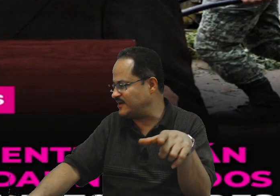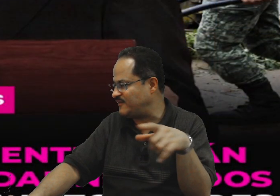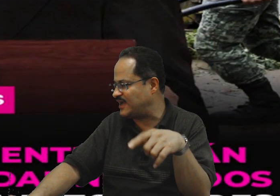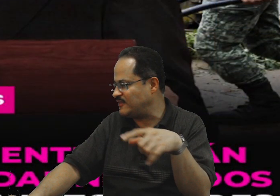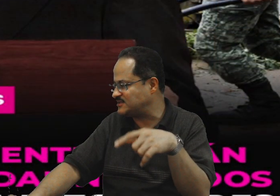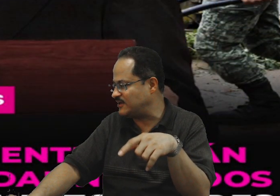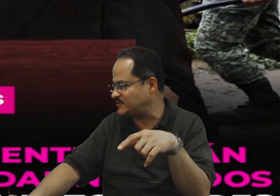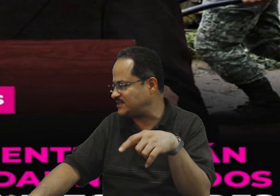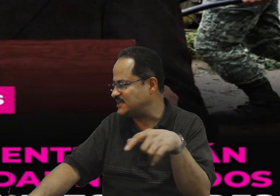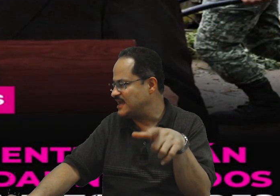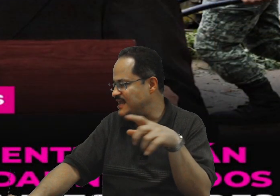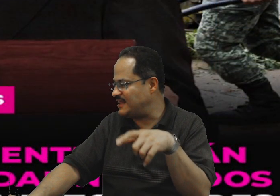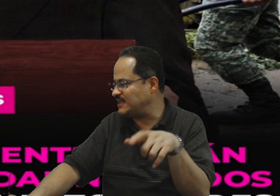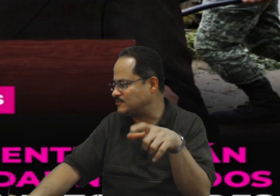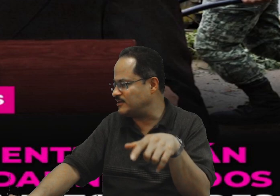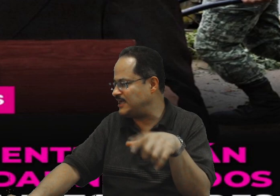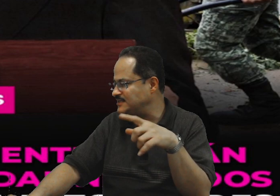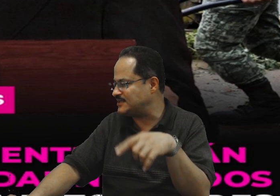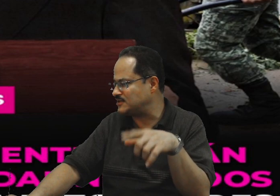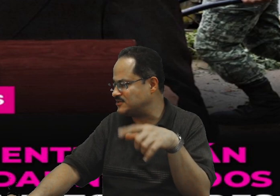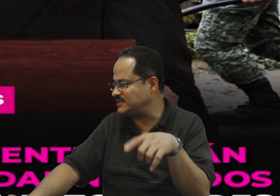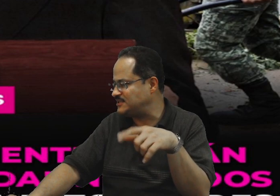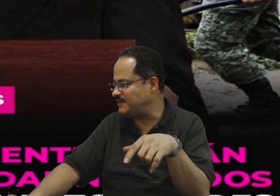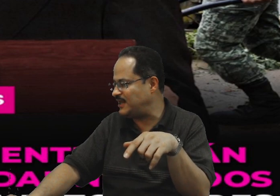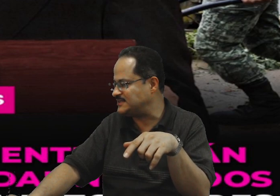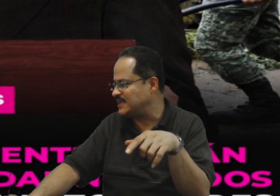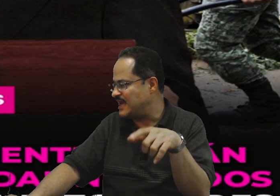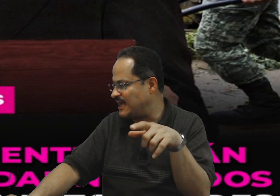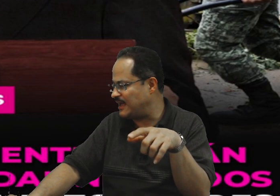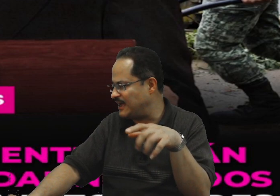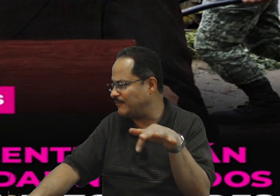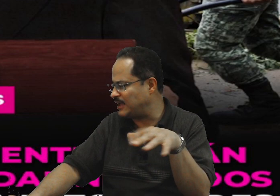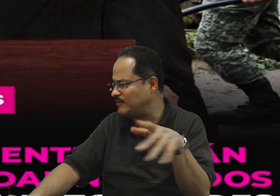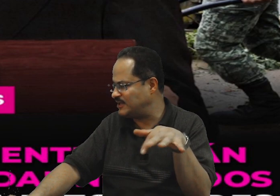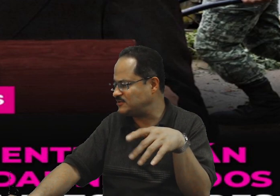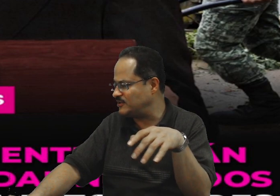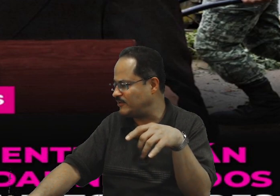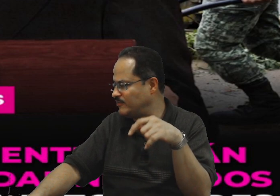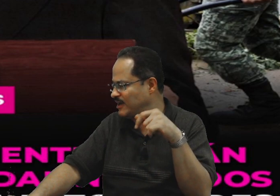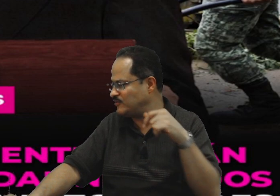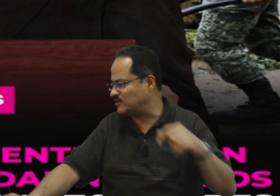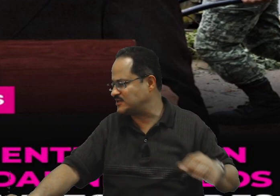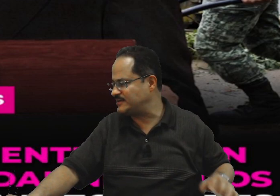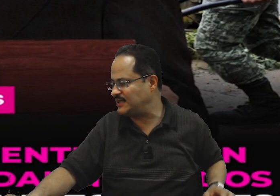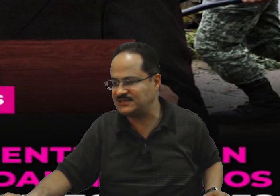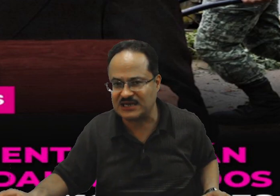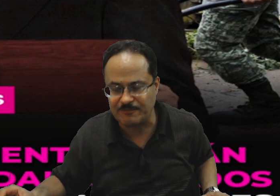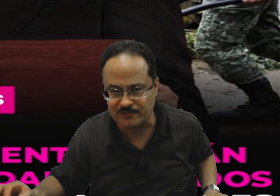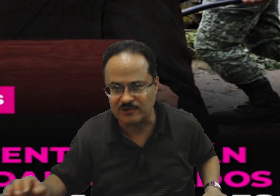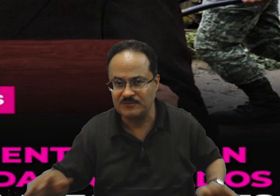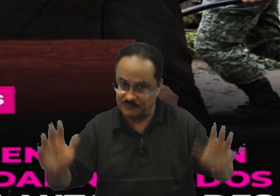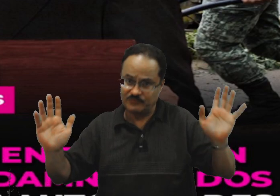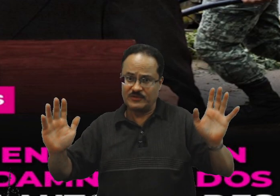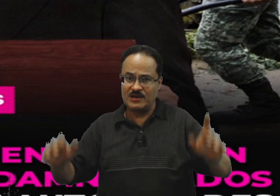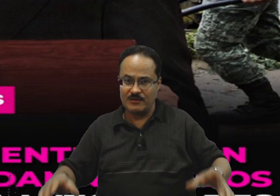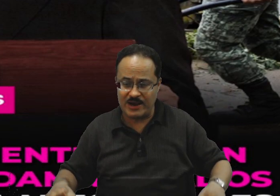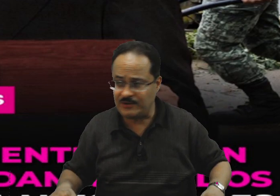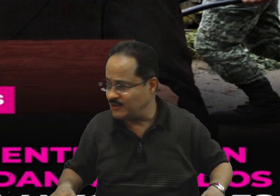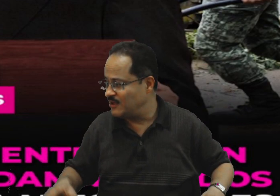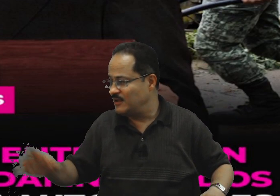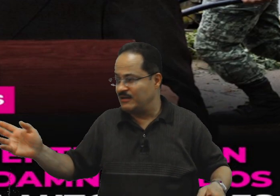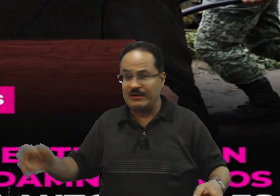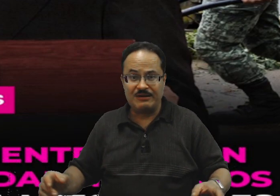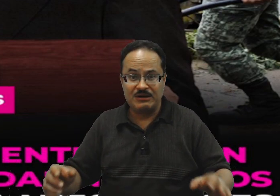los danificados de otis nada de autoridades ni asociaciones civiles esto Dijo en un audio a los habitantes de Acapulco